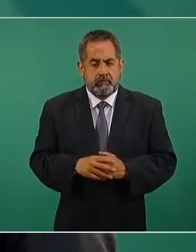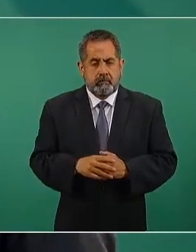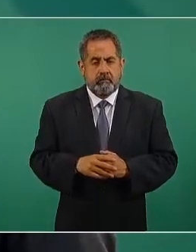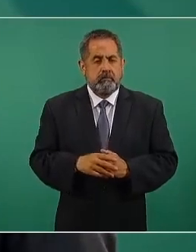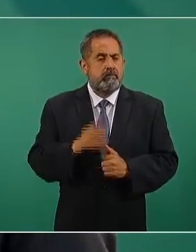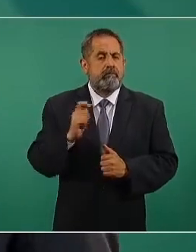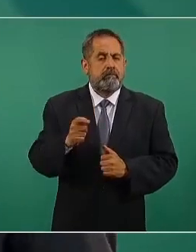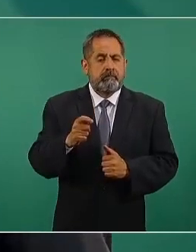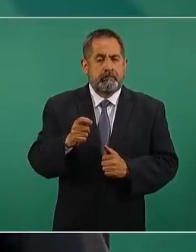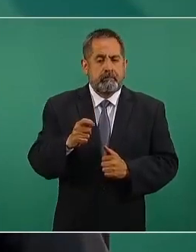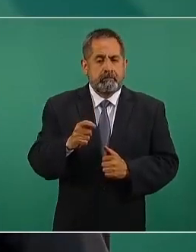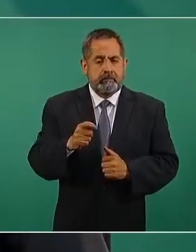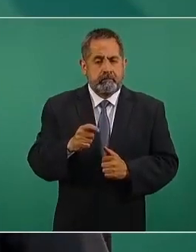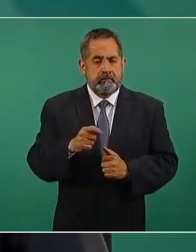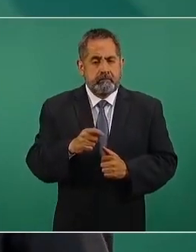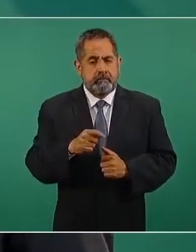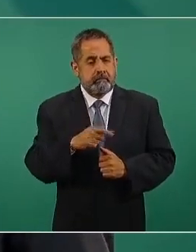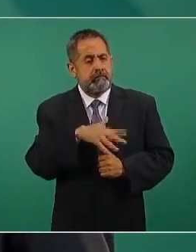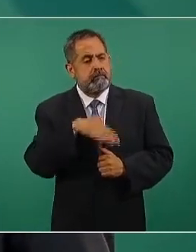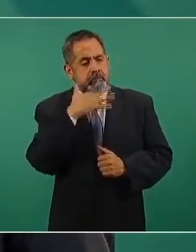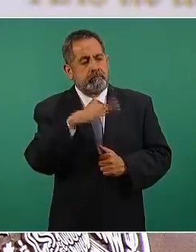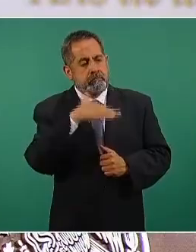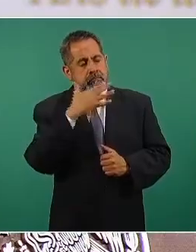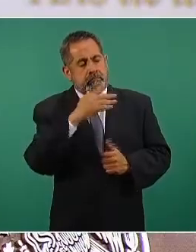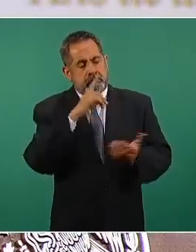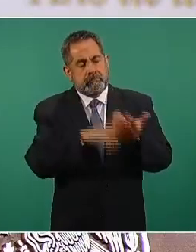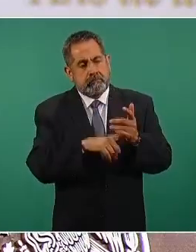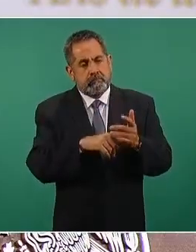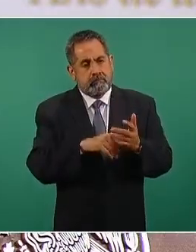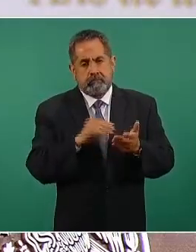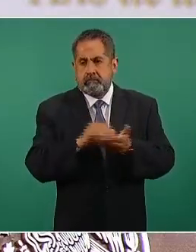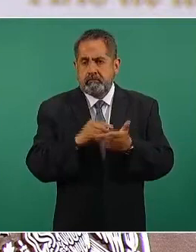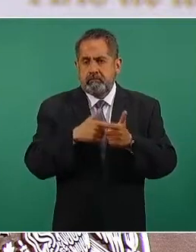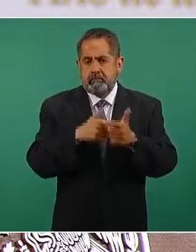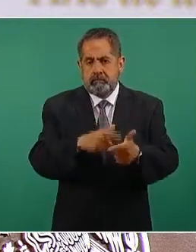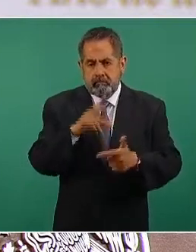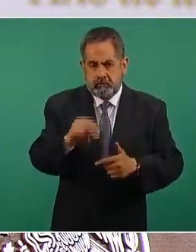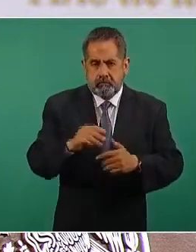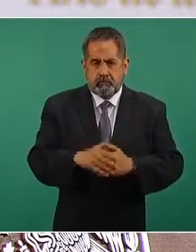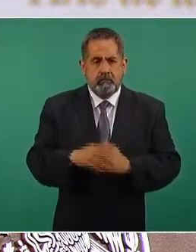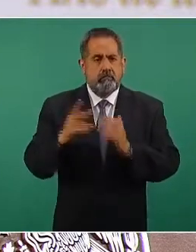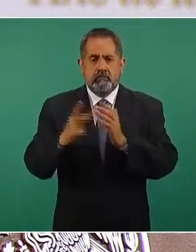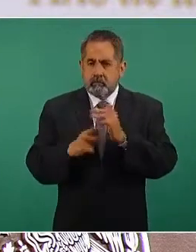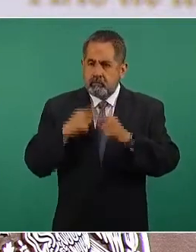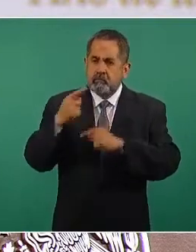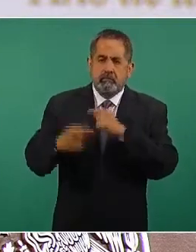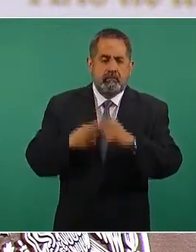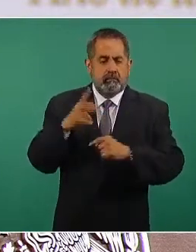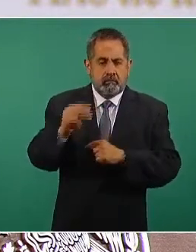continuar con esas prácticas de corrupción, o sea, la no repetición.